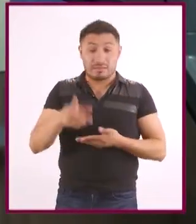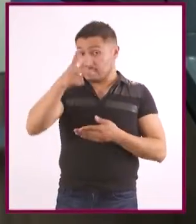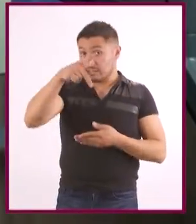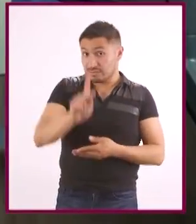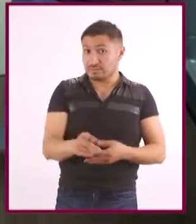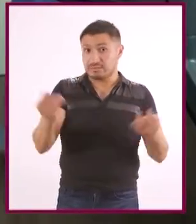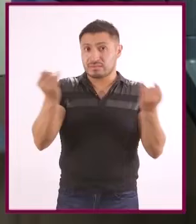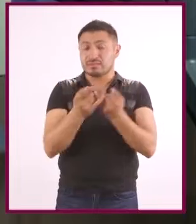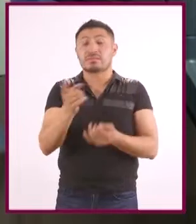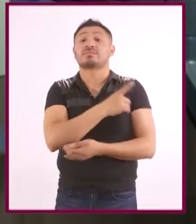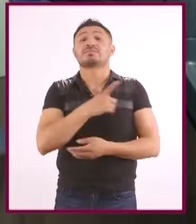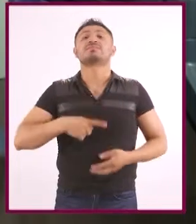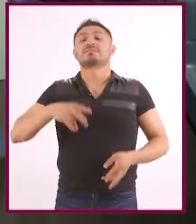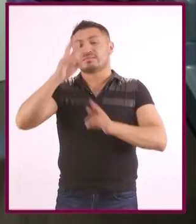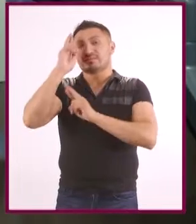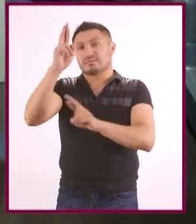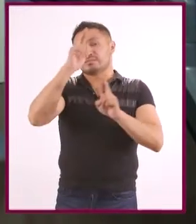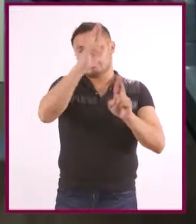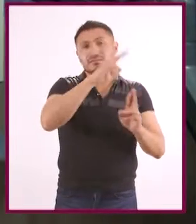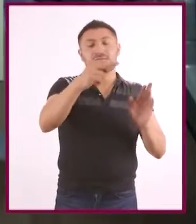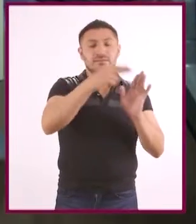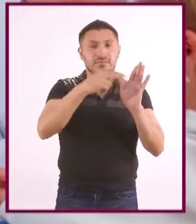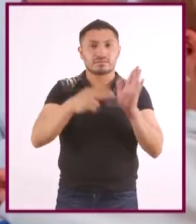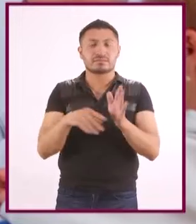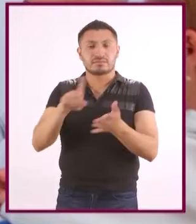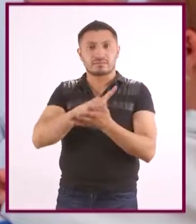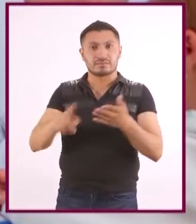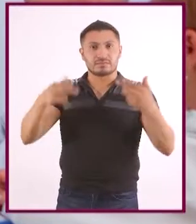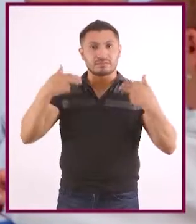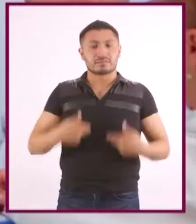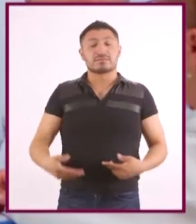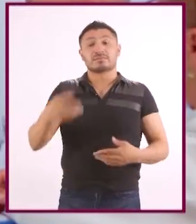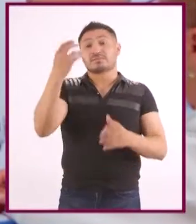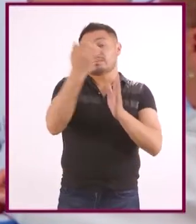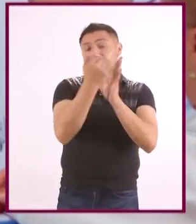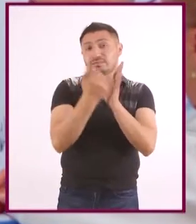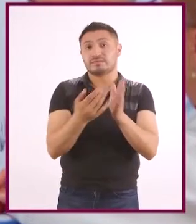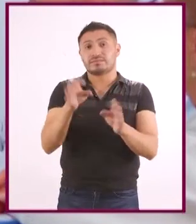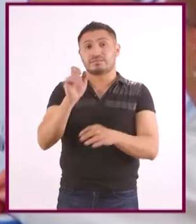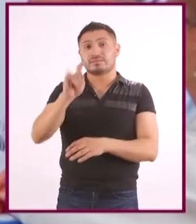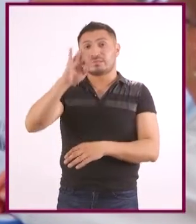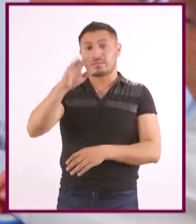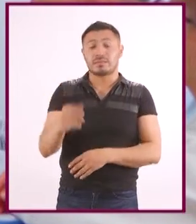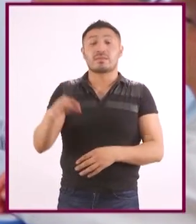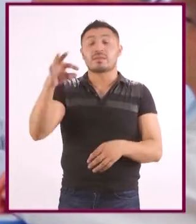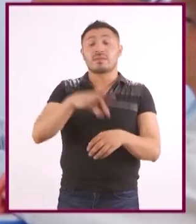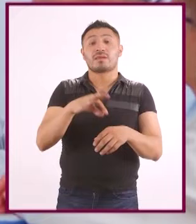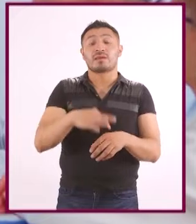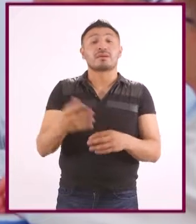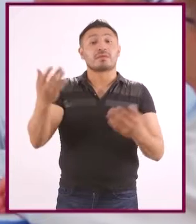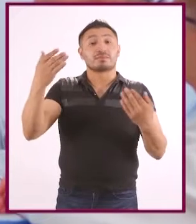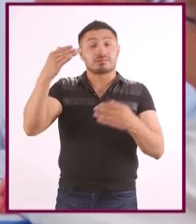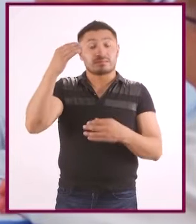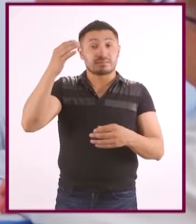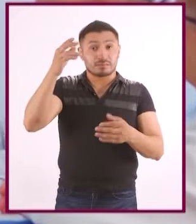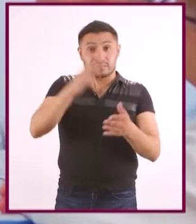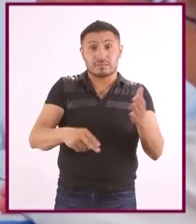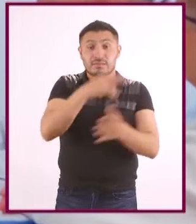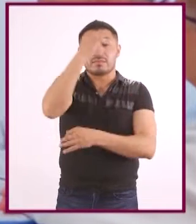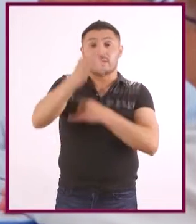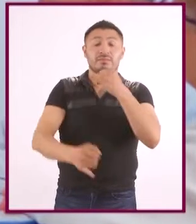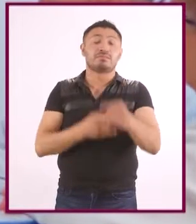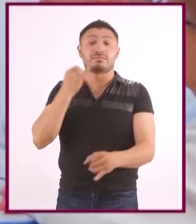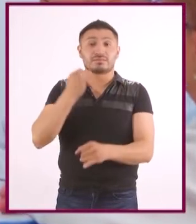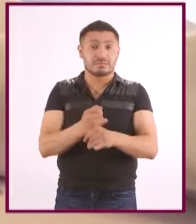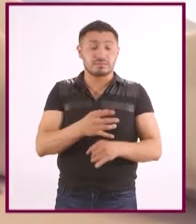pero también deberán acatar las normas de derechos humanos y estándares de ética médica avalados